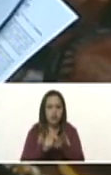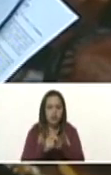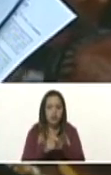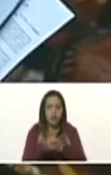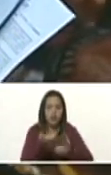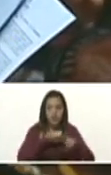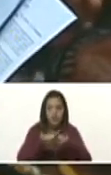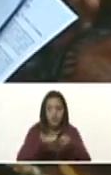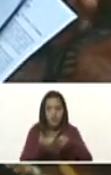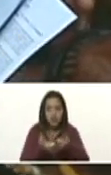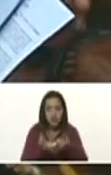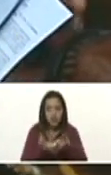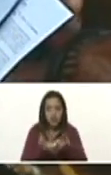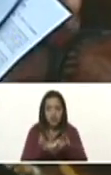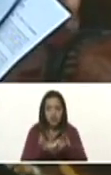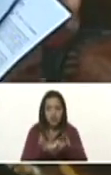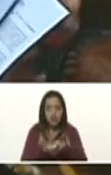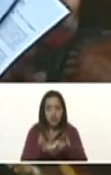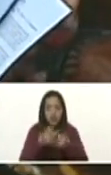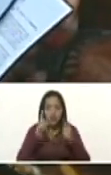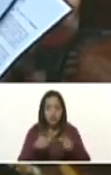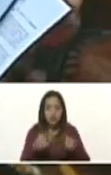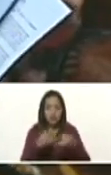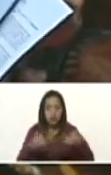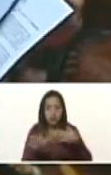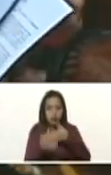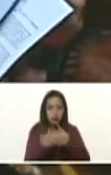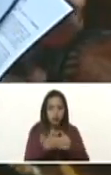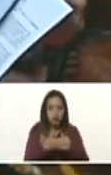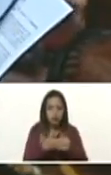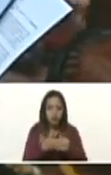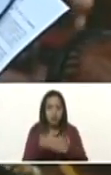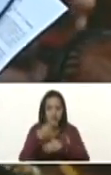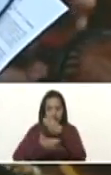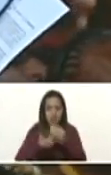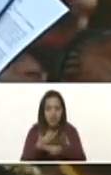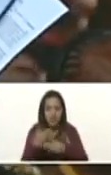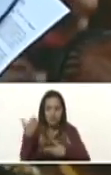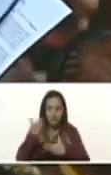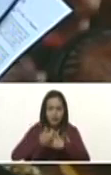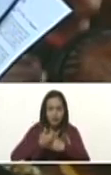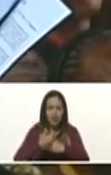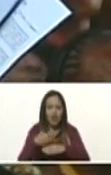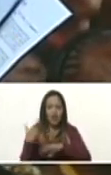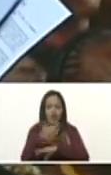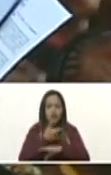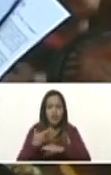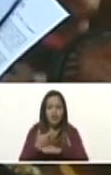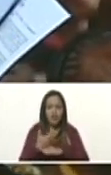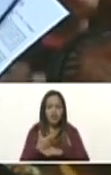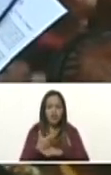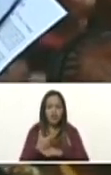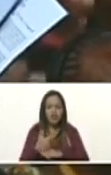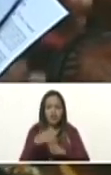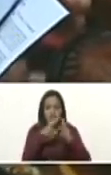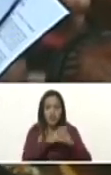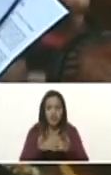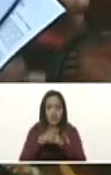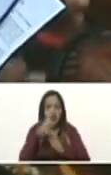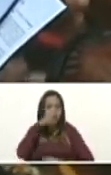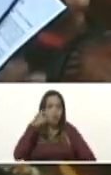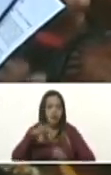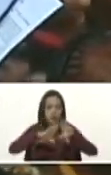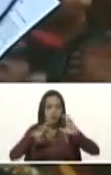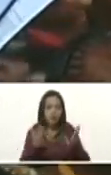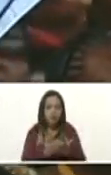y el cerco diplomático impuesto por parte del gobierno de los Estados Unidos a los pueblos del mundo. Condenamos